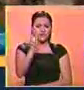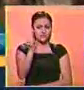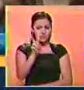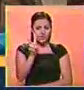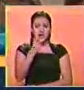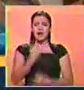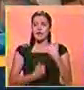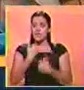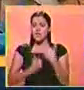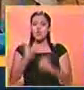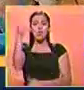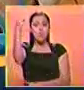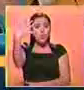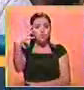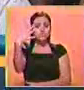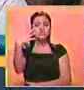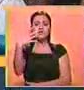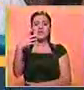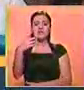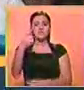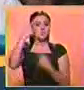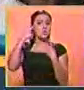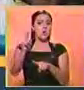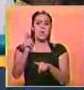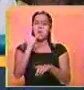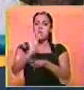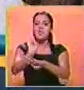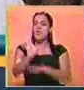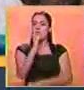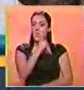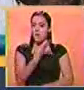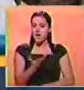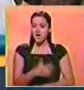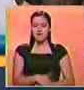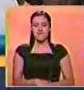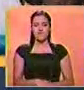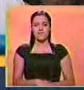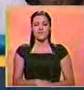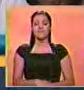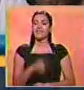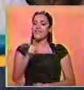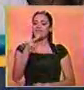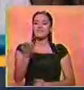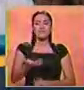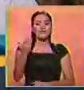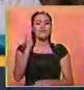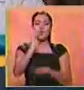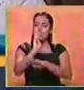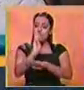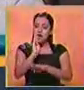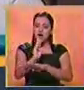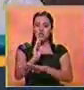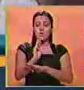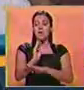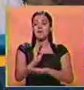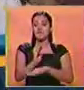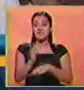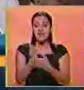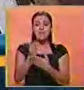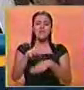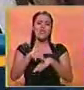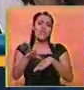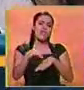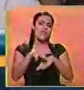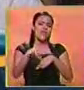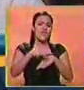afirmó que el servicio eléctrico fue descuidado. Se le da la importancia que tiene que ver al mantenimiento y a rescatarla, se fuera abandonando. Todo lo que